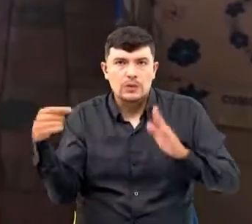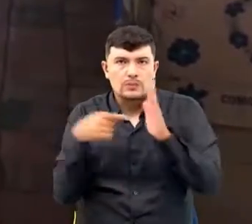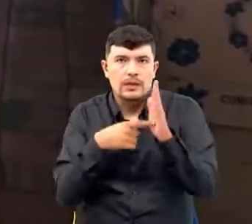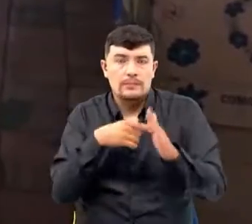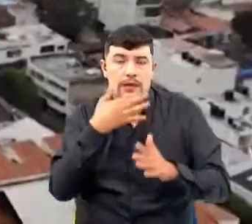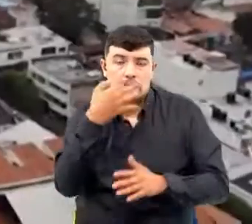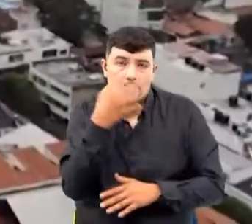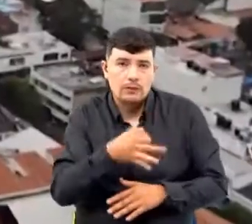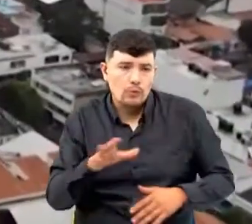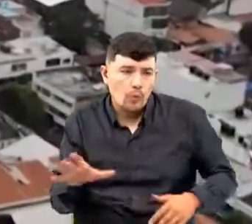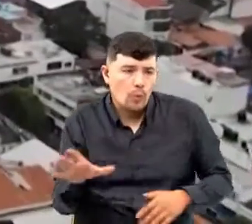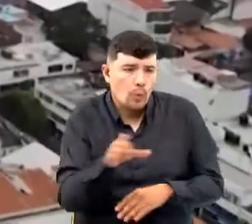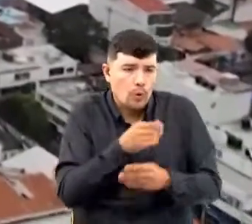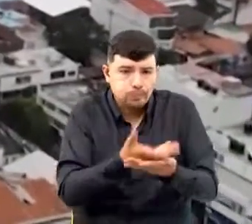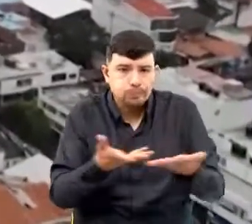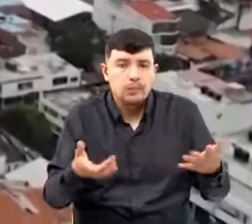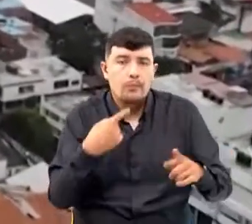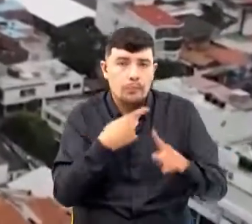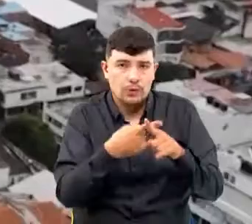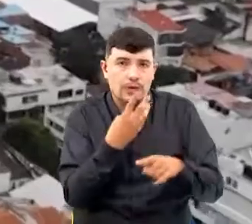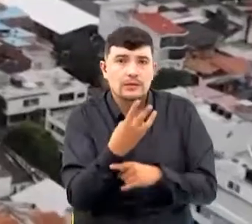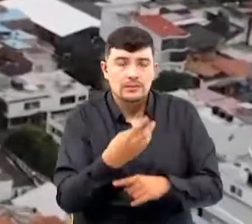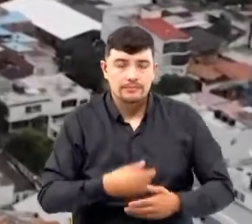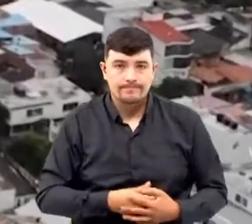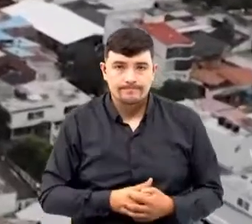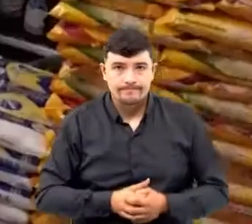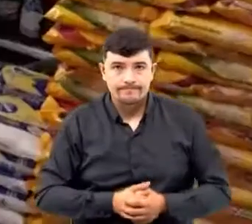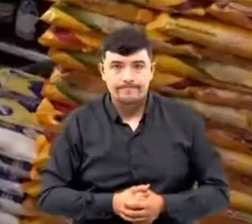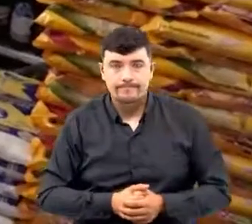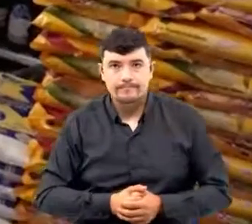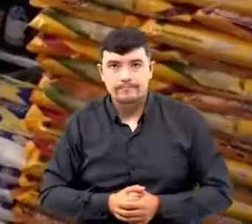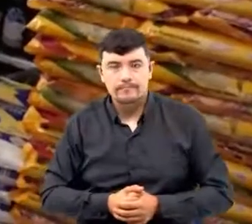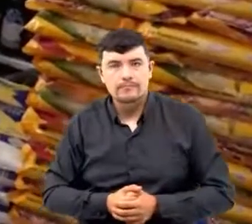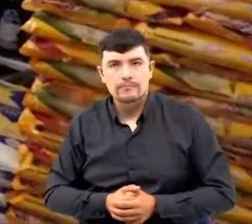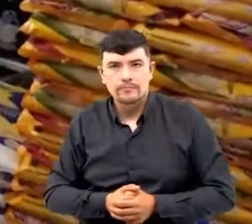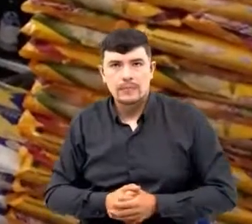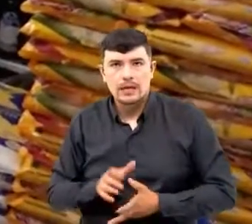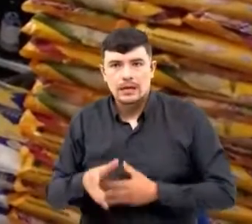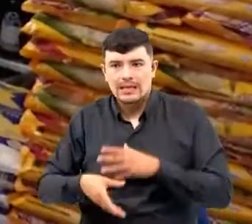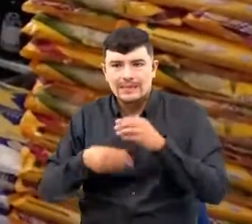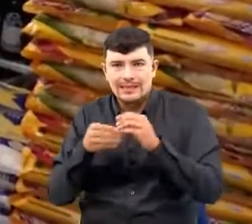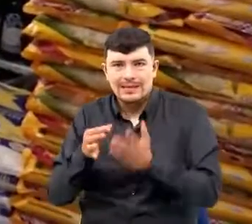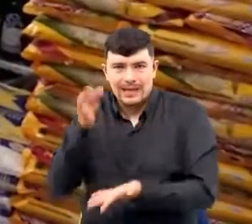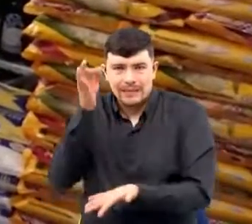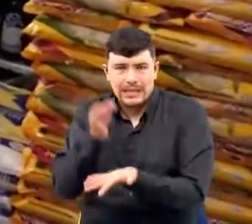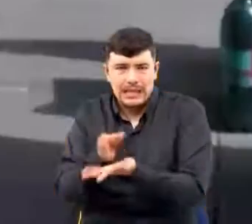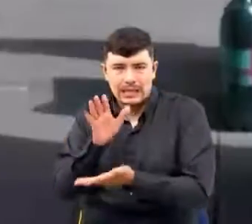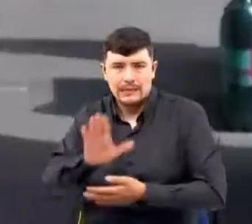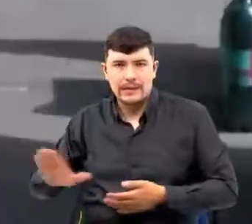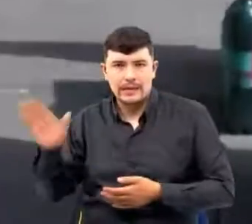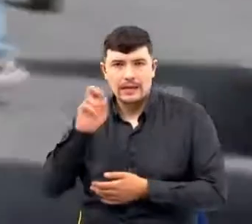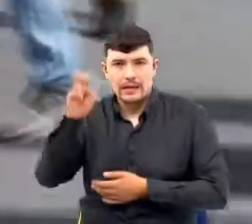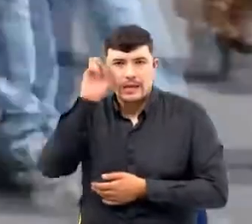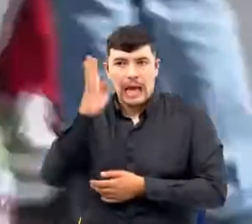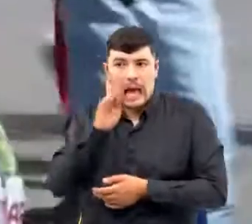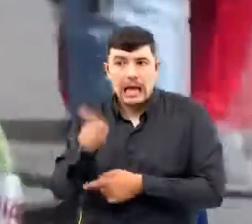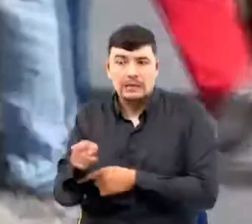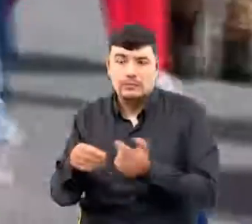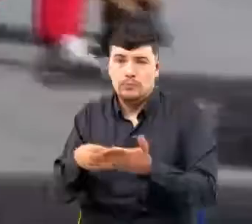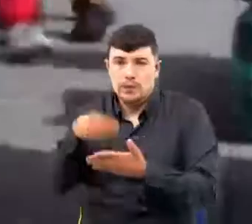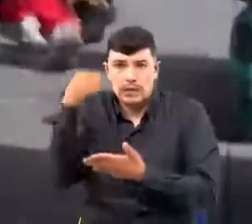se triplicó. Asimismo, la capital del norte de Santander también es la que tiene el mayor costo de vida anual, siendo de